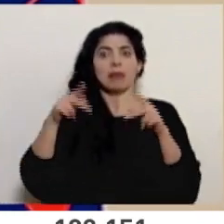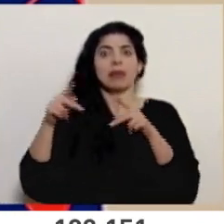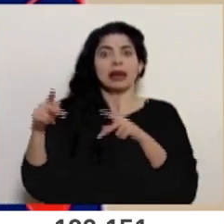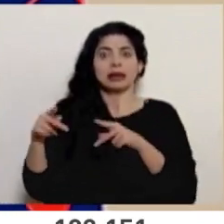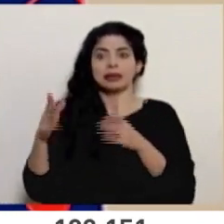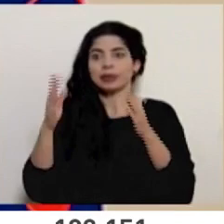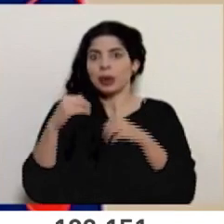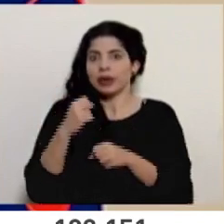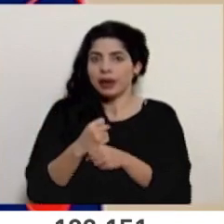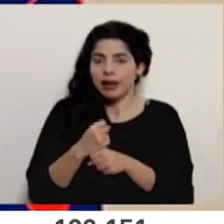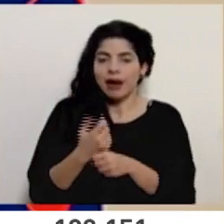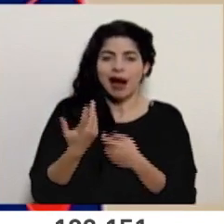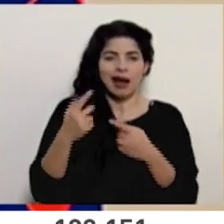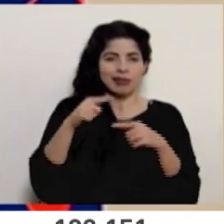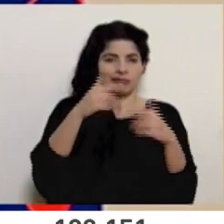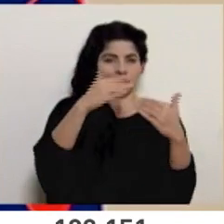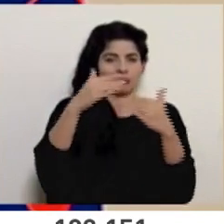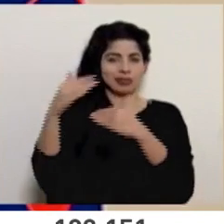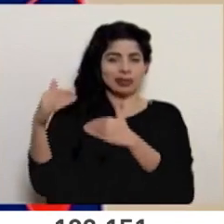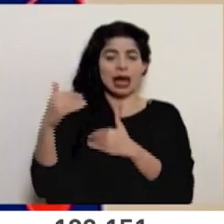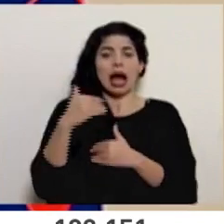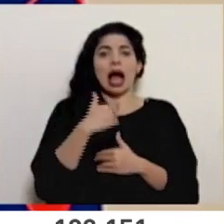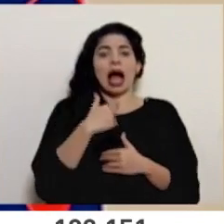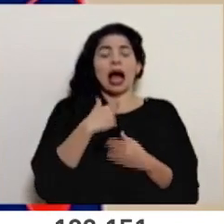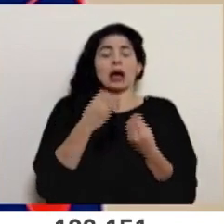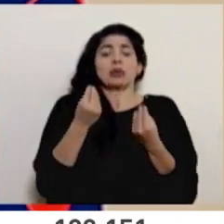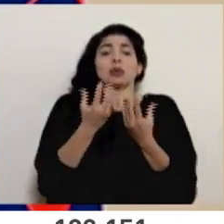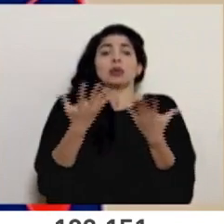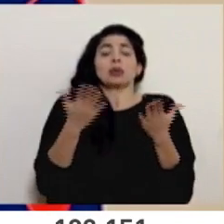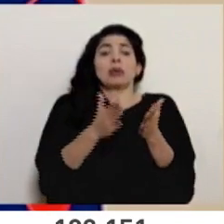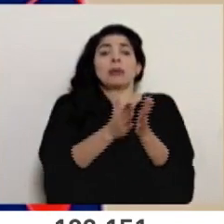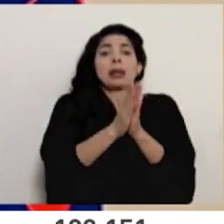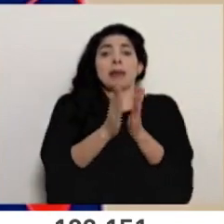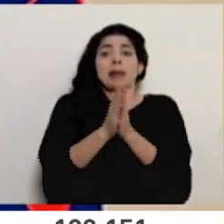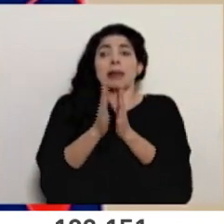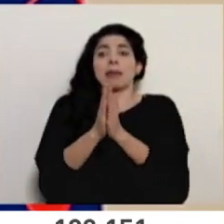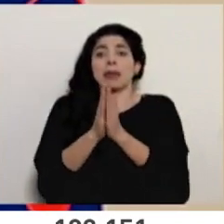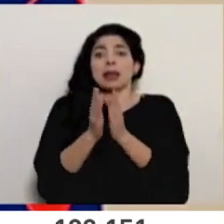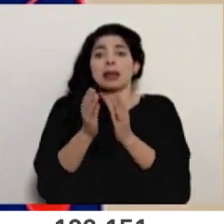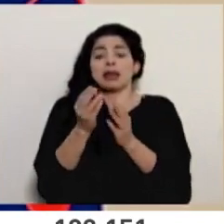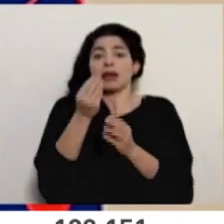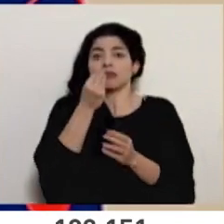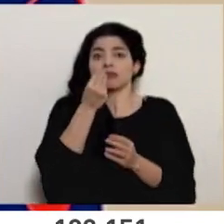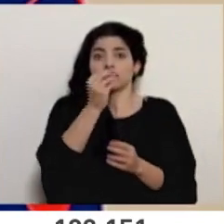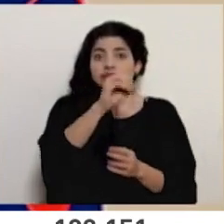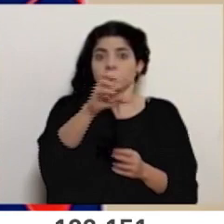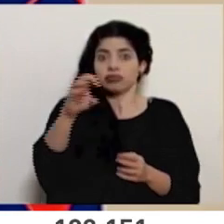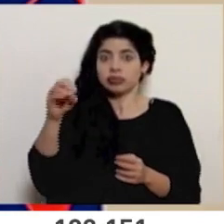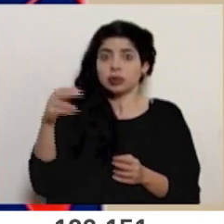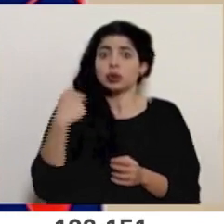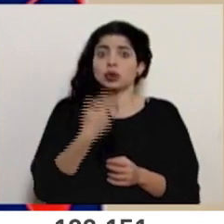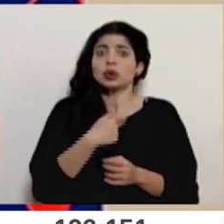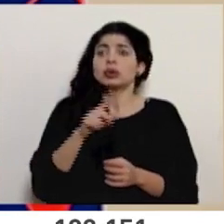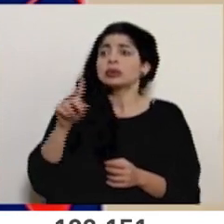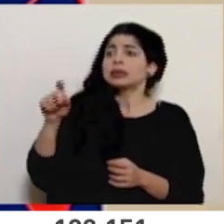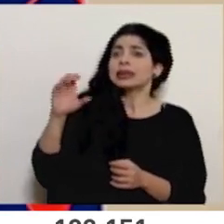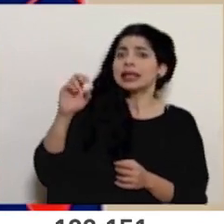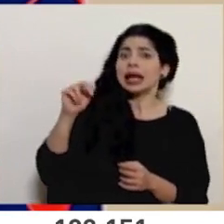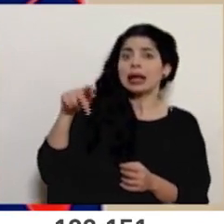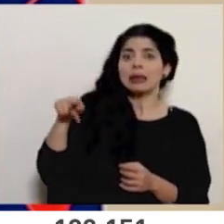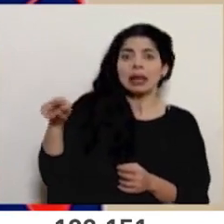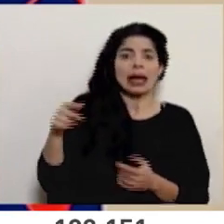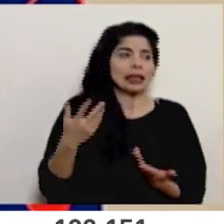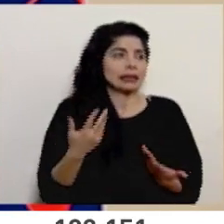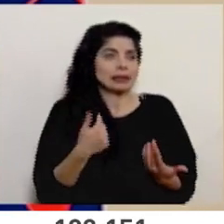el trabajo y demás, había una sobredemanda de raciones alimentarias. Consultamos al CNP, el CNP no